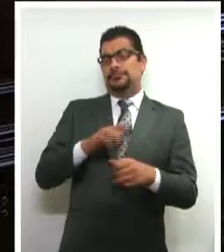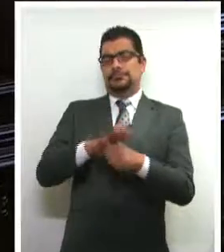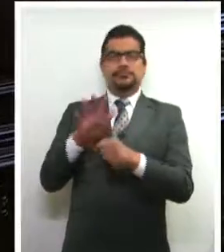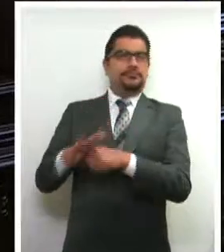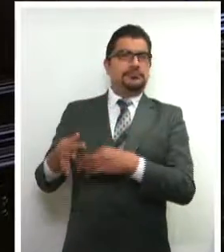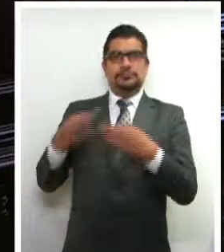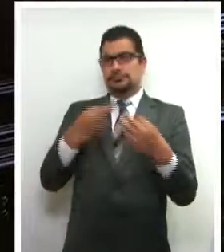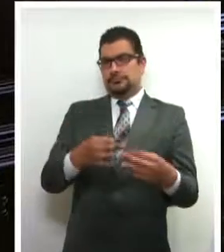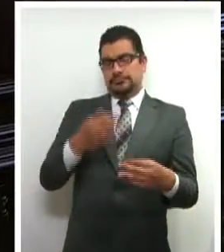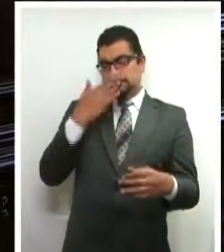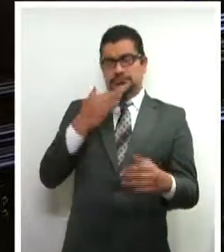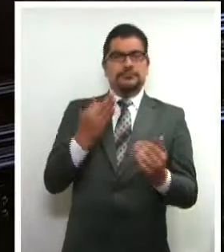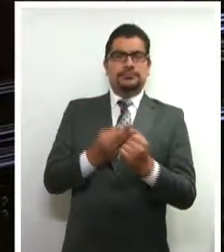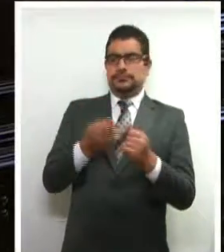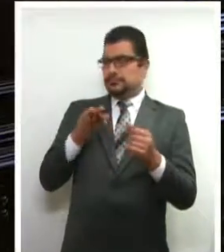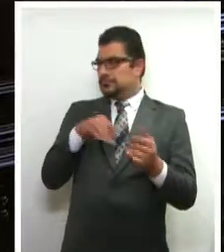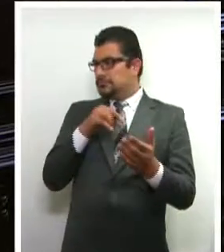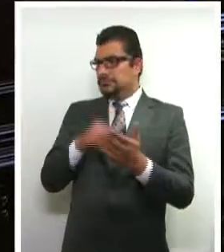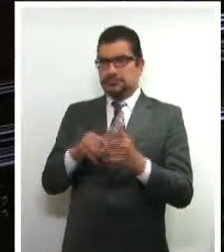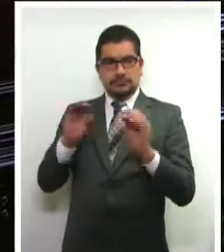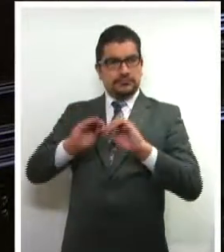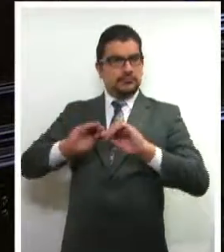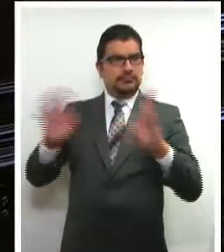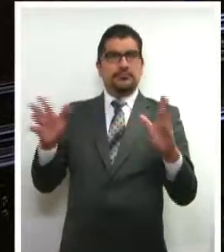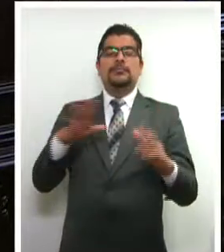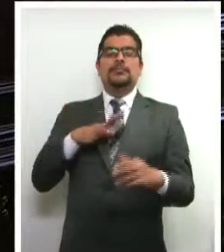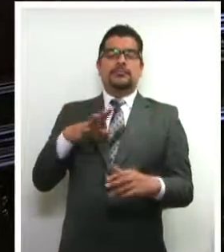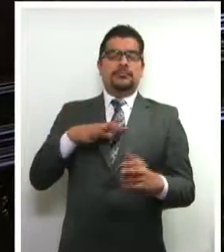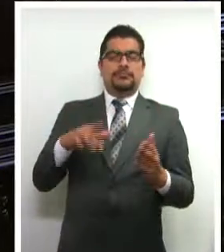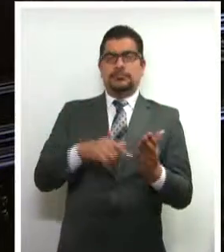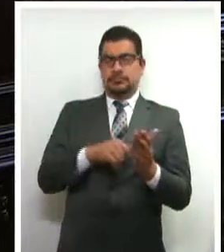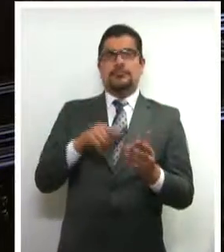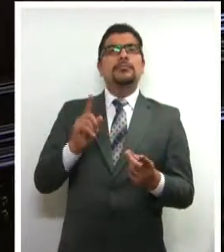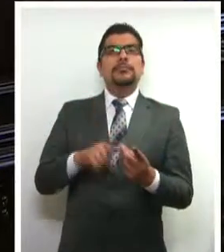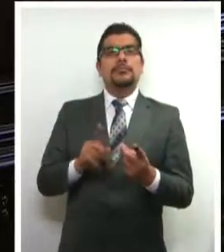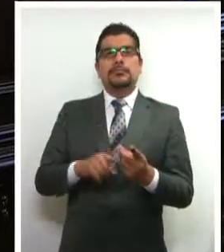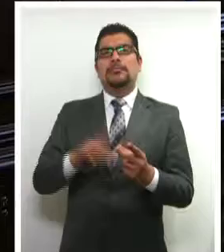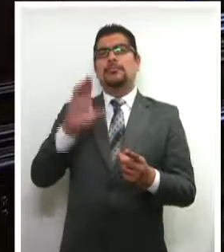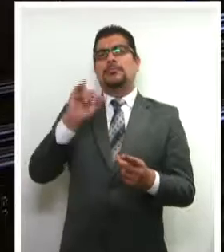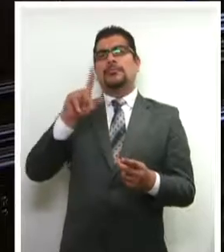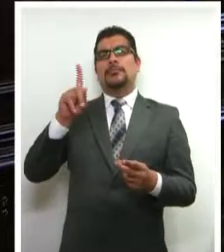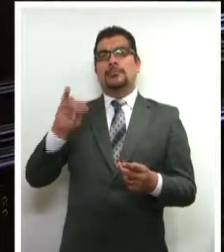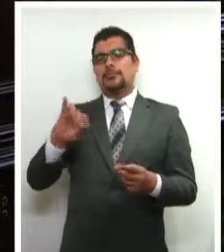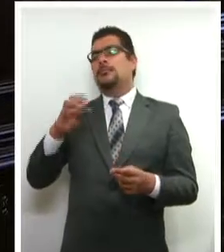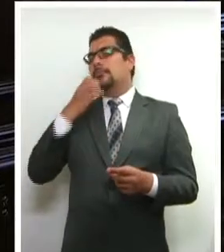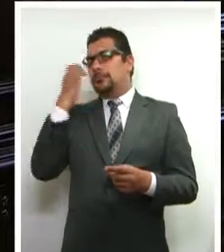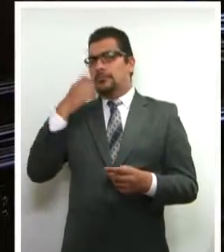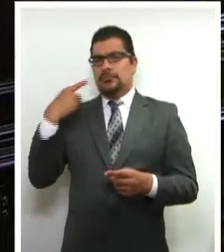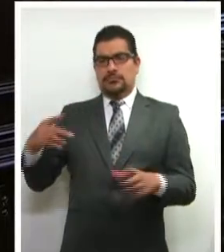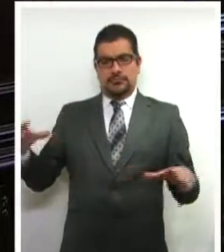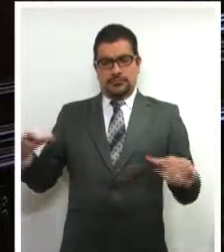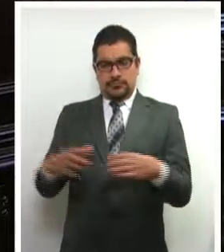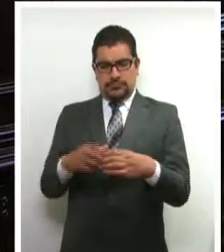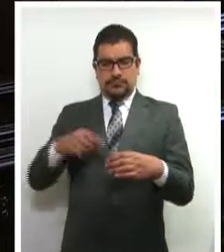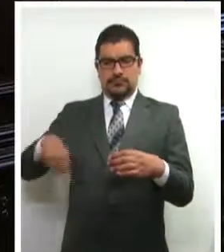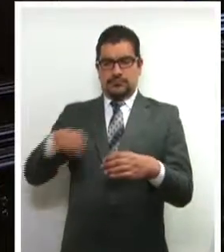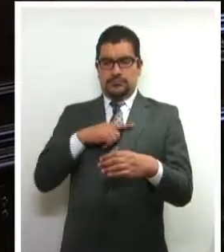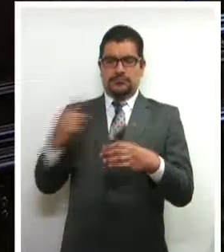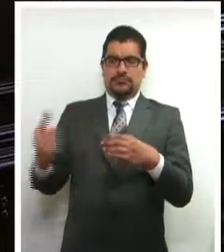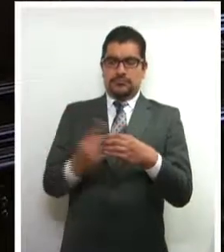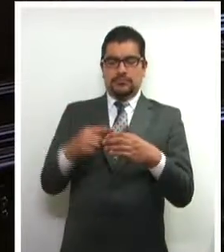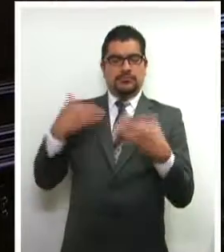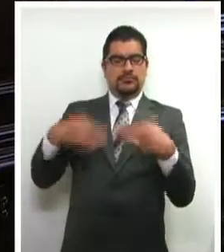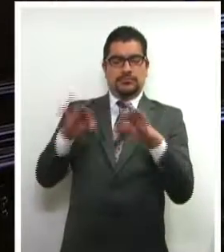una ordenación territorial clara, que tuvo su origen en el Calpulli, que era la célula social por